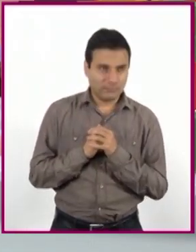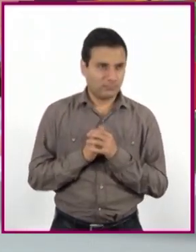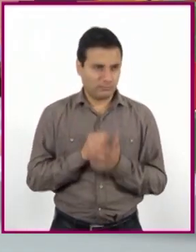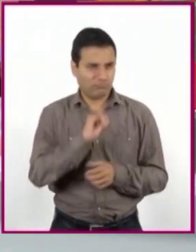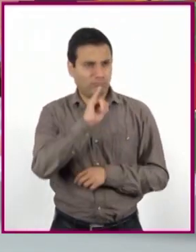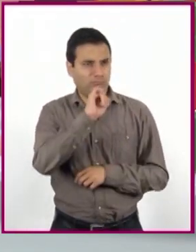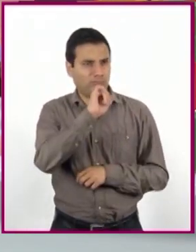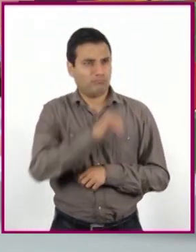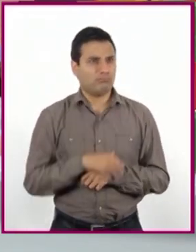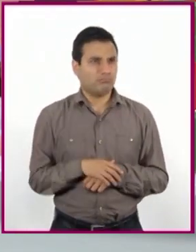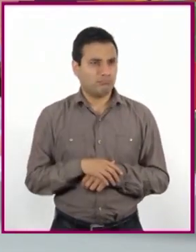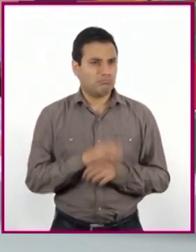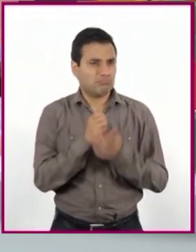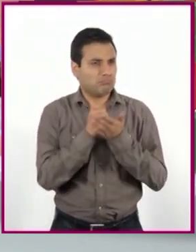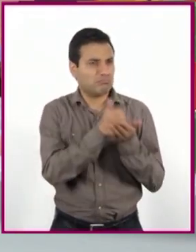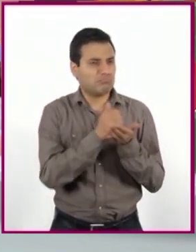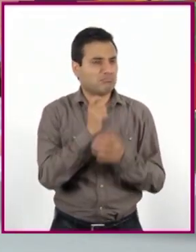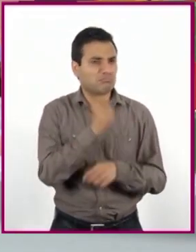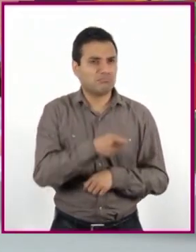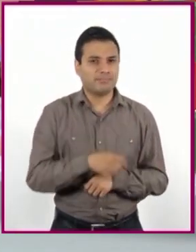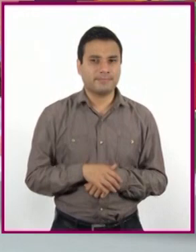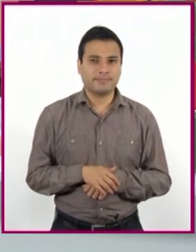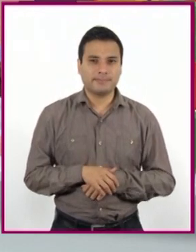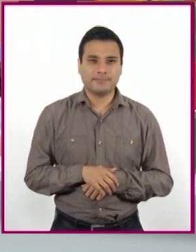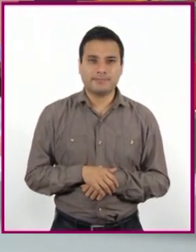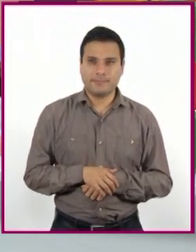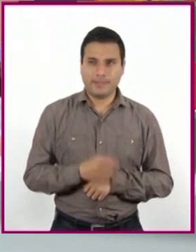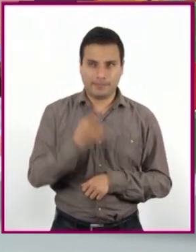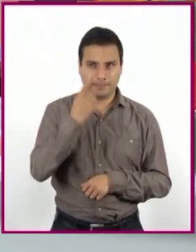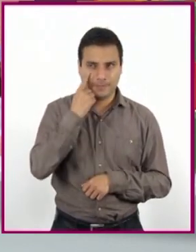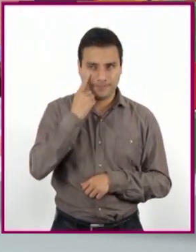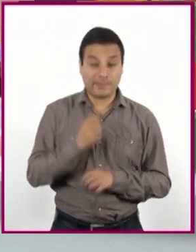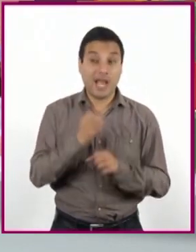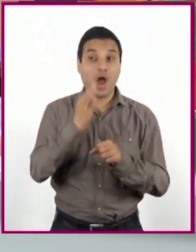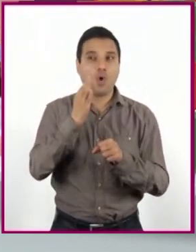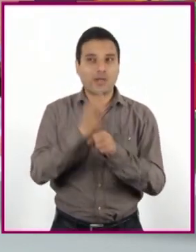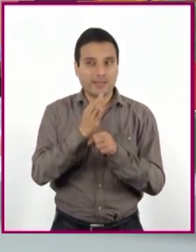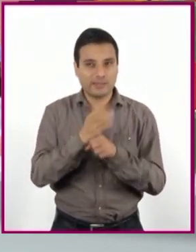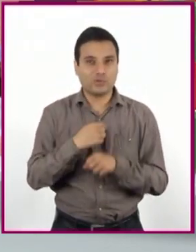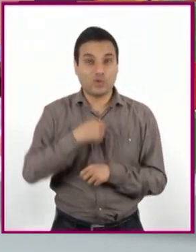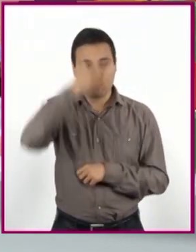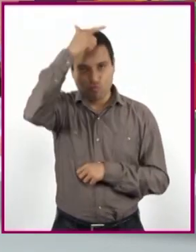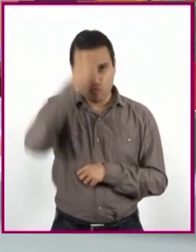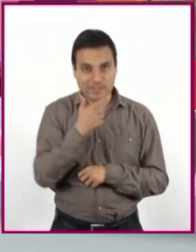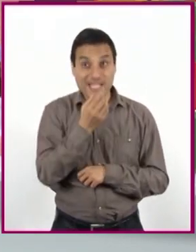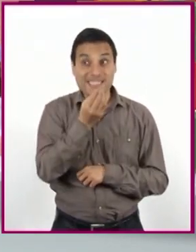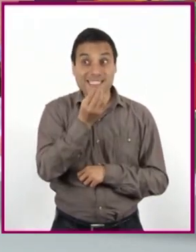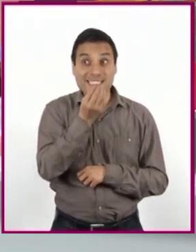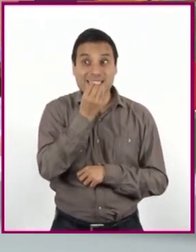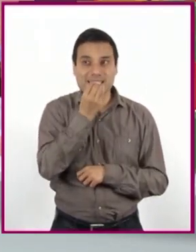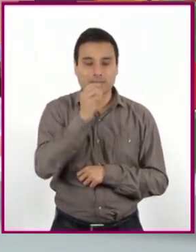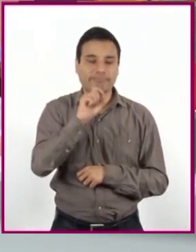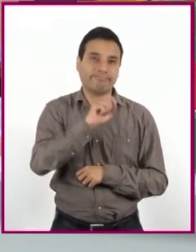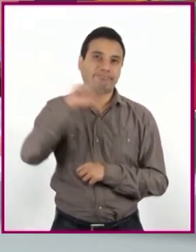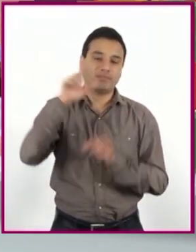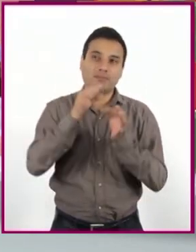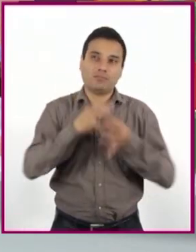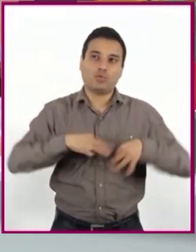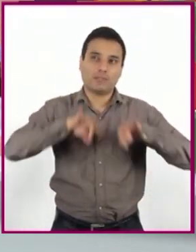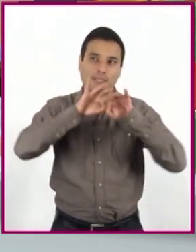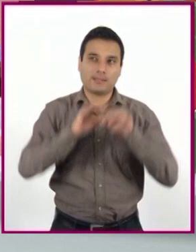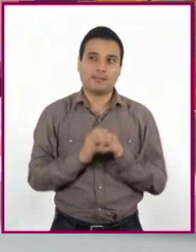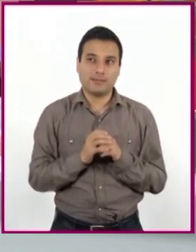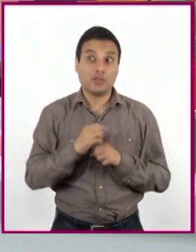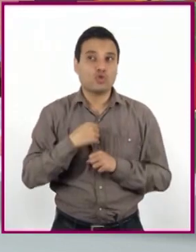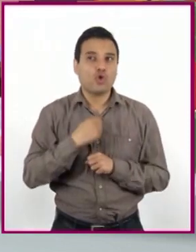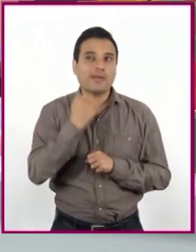Sí, maestra, claro, ¿en qué te puedo ayudar? Resulta de que hoy tengo una cena muy importante con unos extranjeros y quería